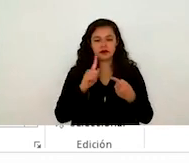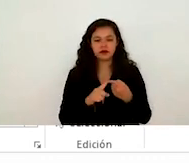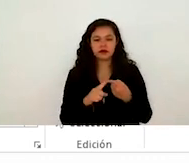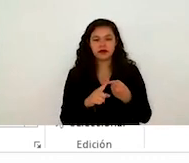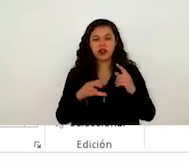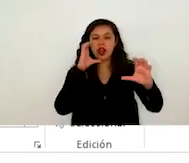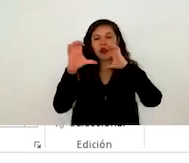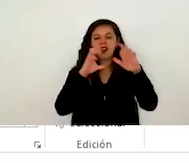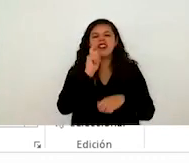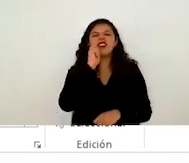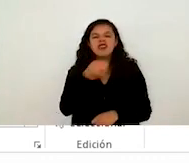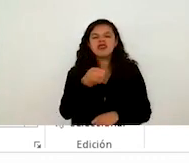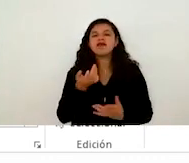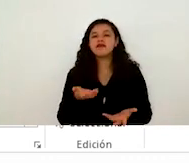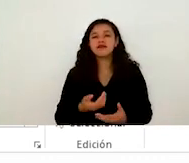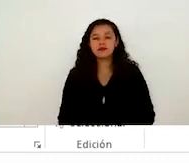comunicación